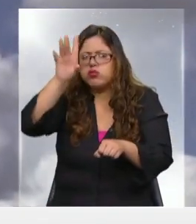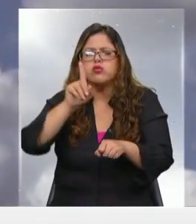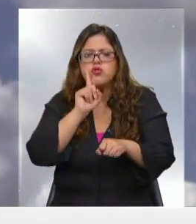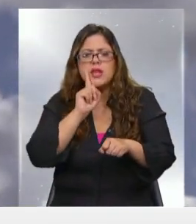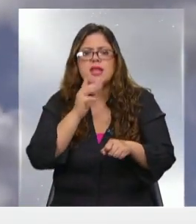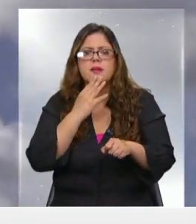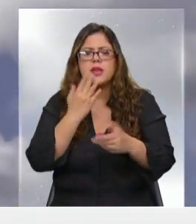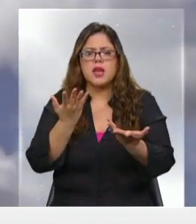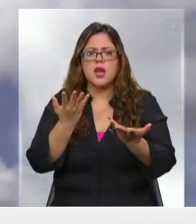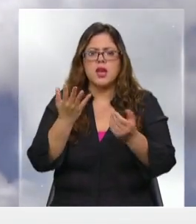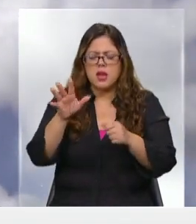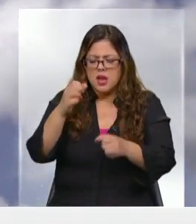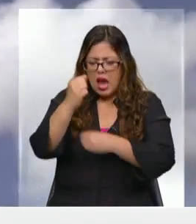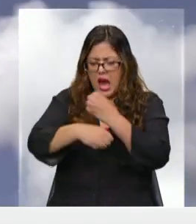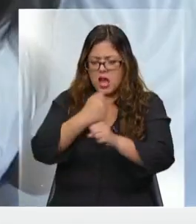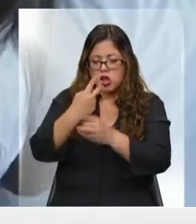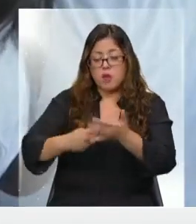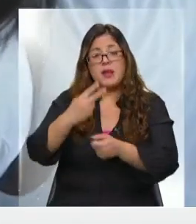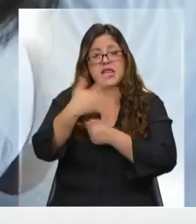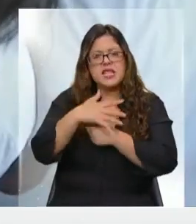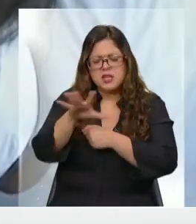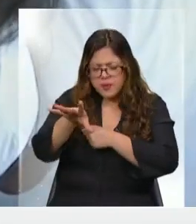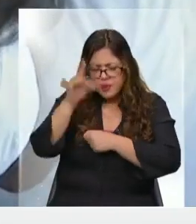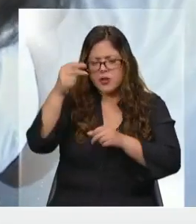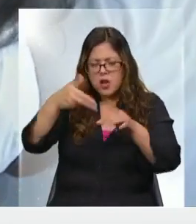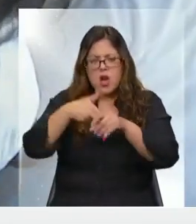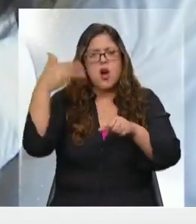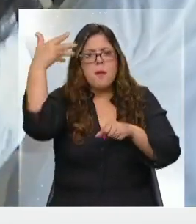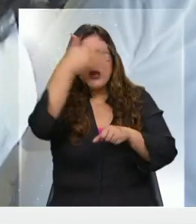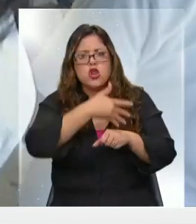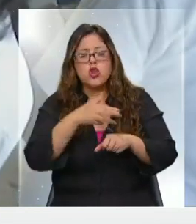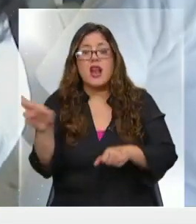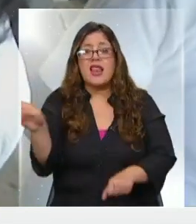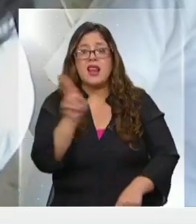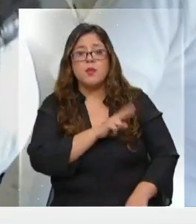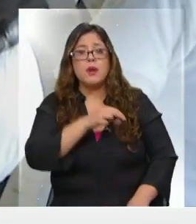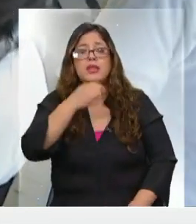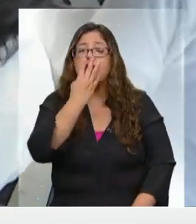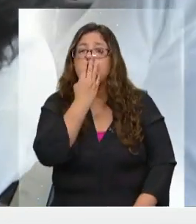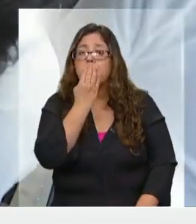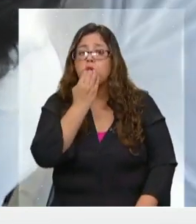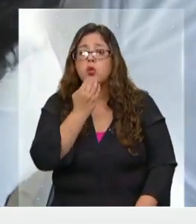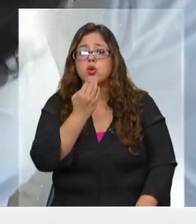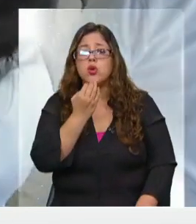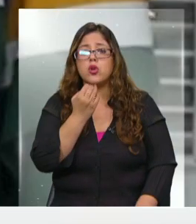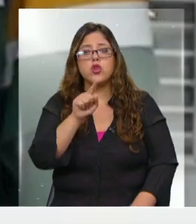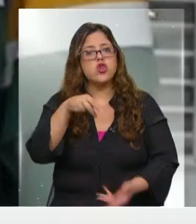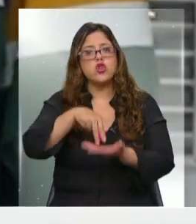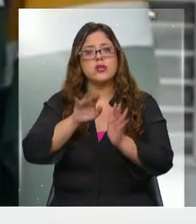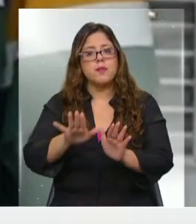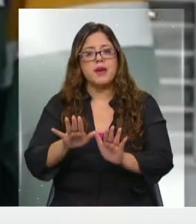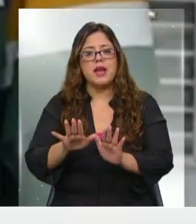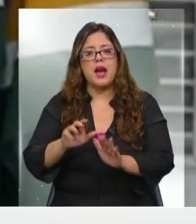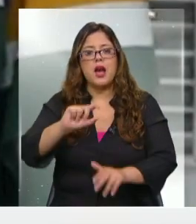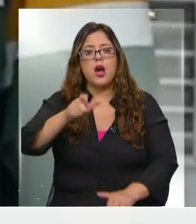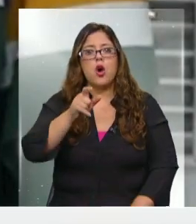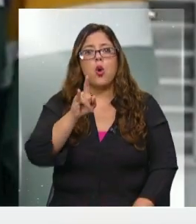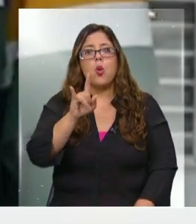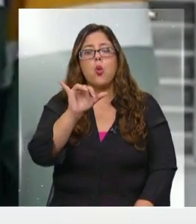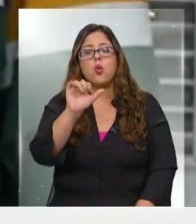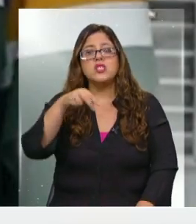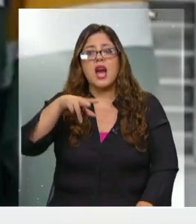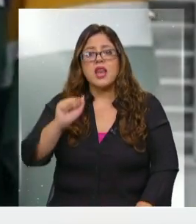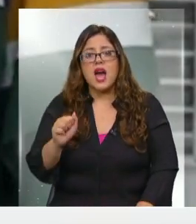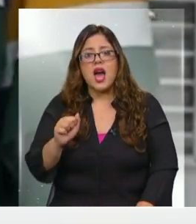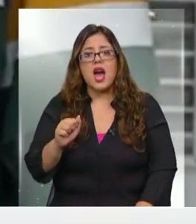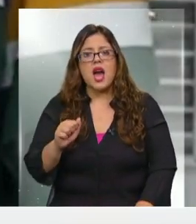descubrieron elevadas reservas de petróleo. La respuesta a Maduro no se hizo esperar. Guyana considera esto como una amenaza inminente a